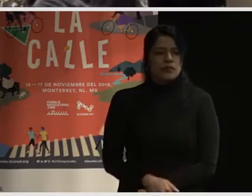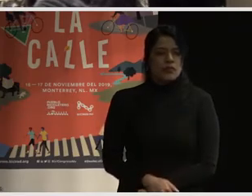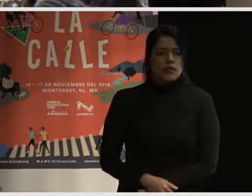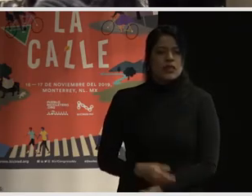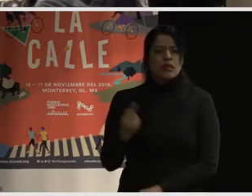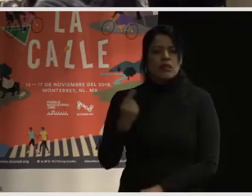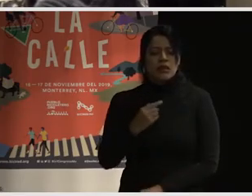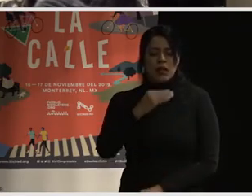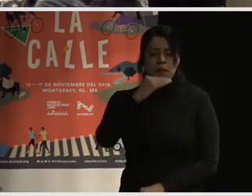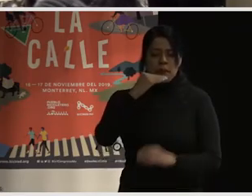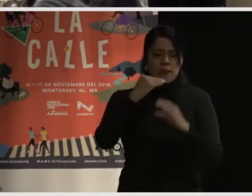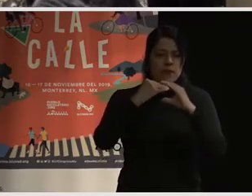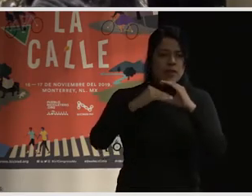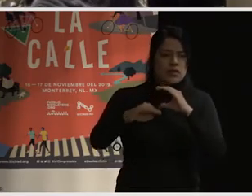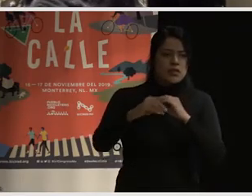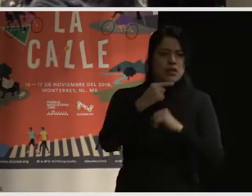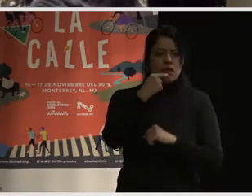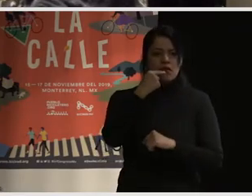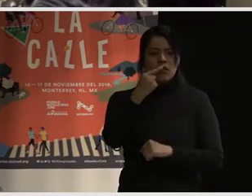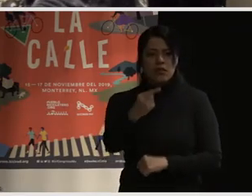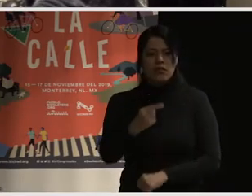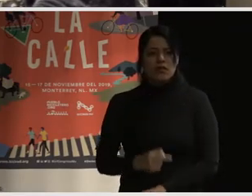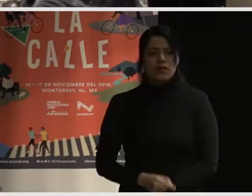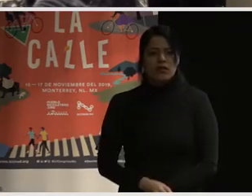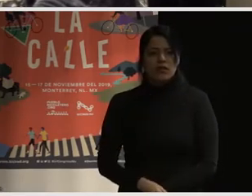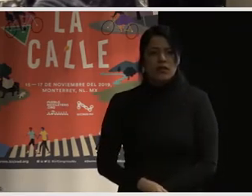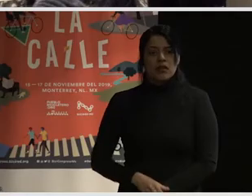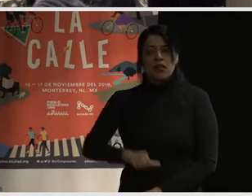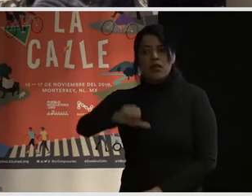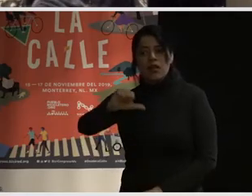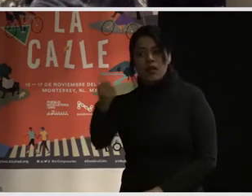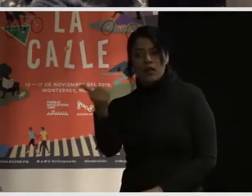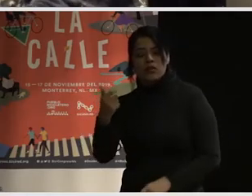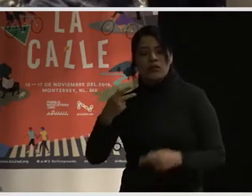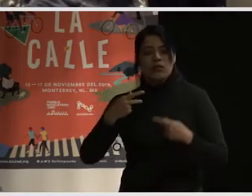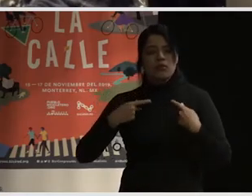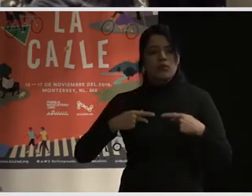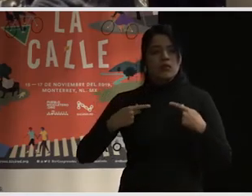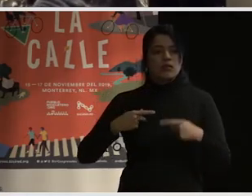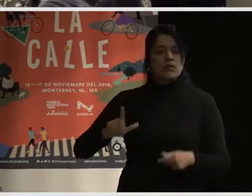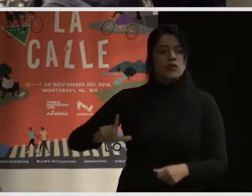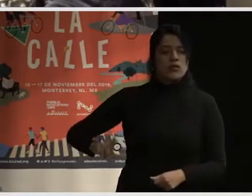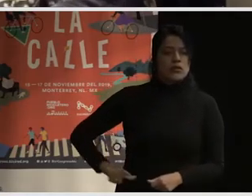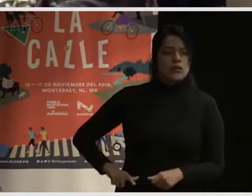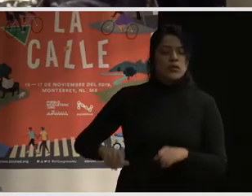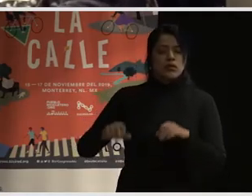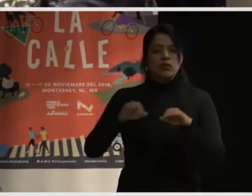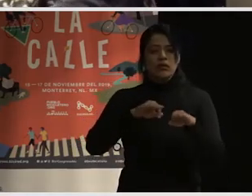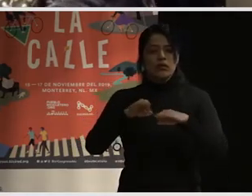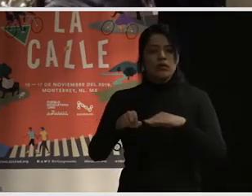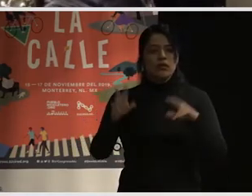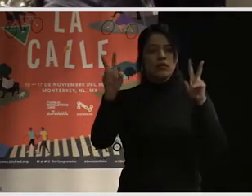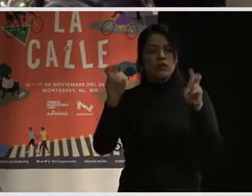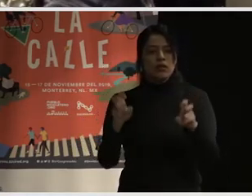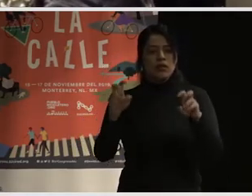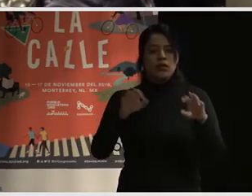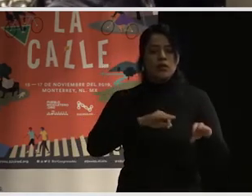darían ustedes pues a otros funcionarios involucrados en este tema de